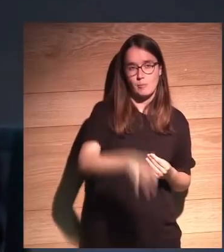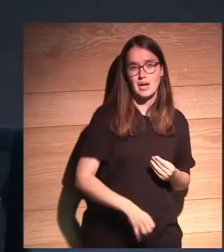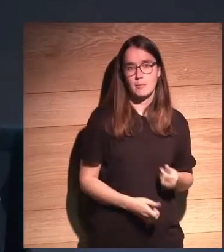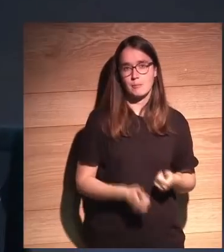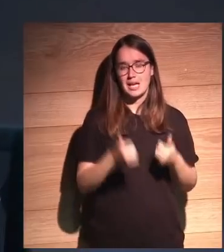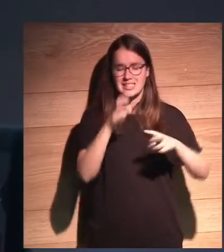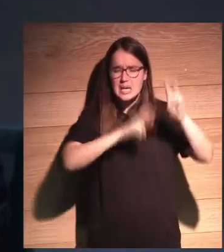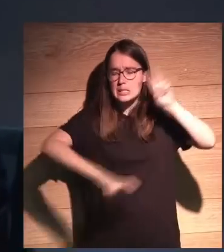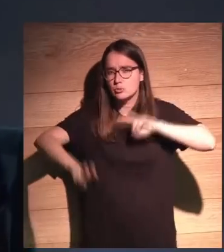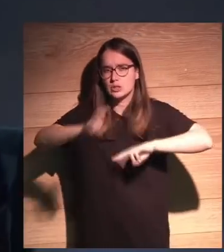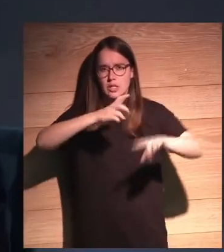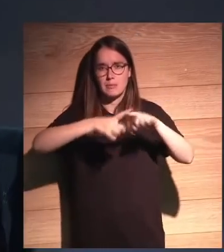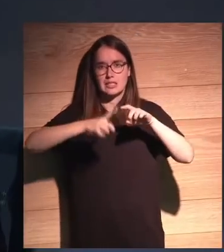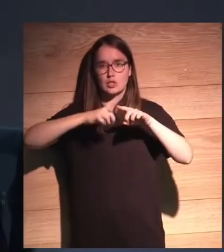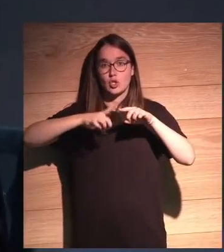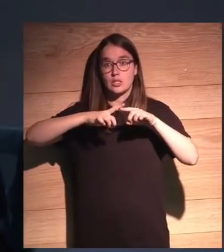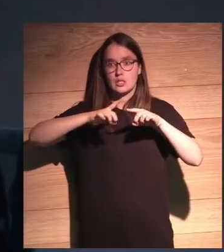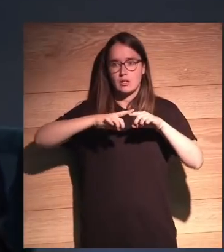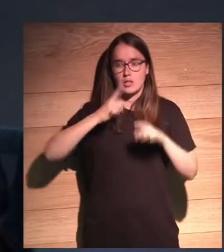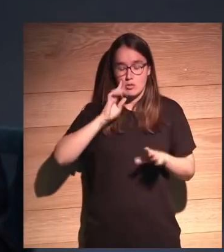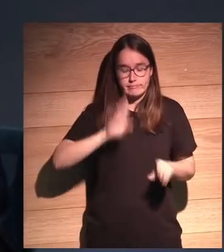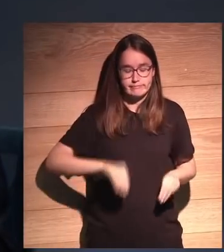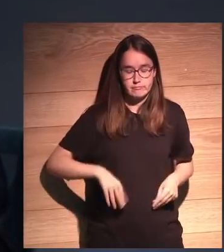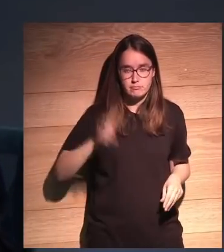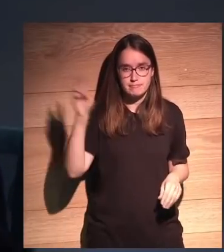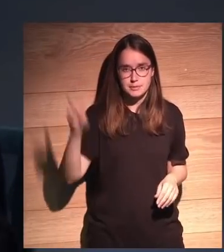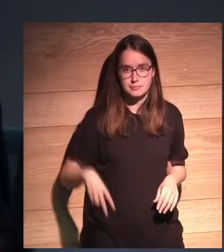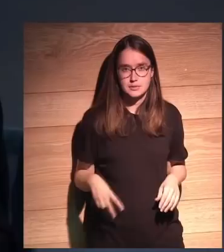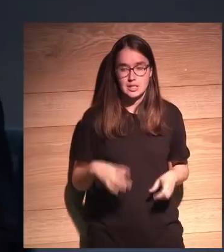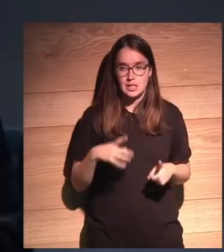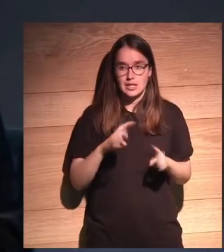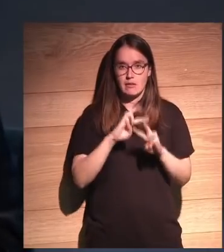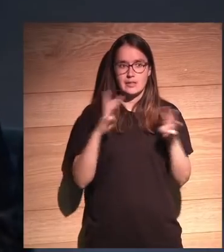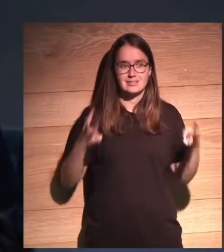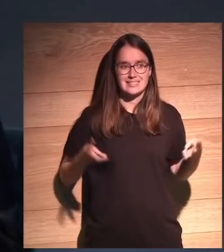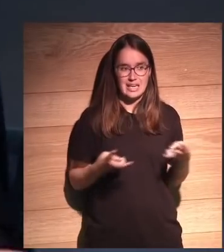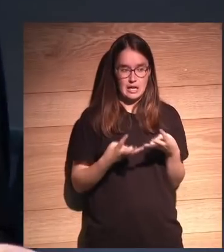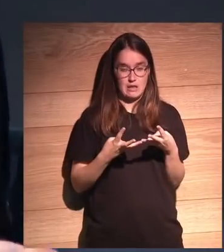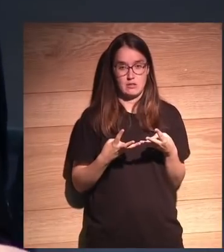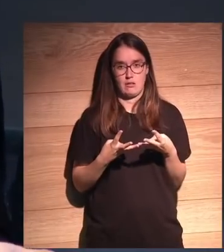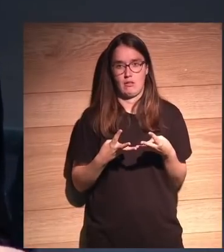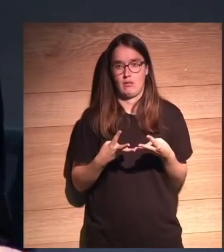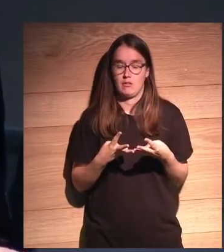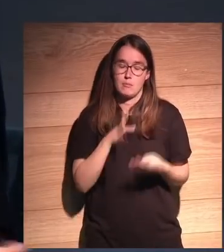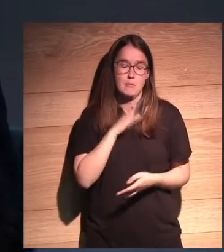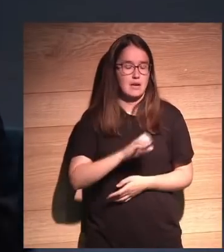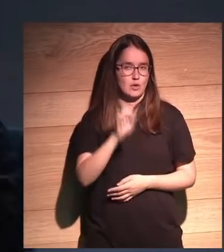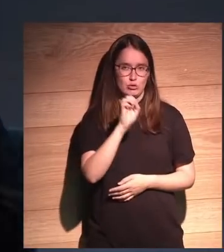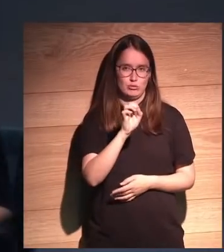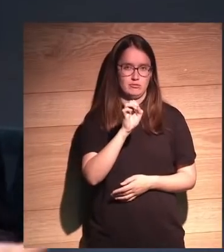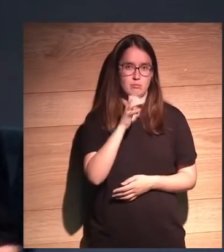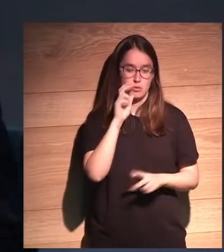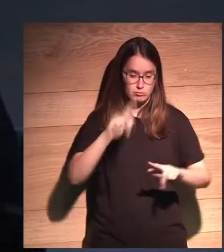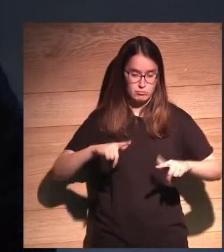más y a buscar más cosas. Y debo reconocer que Internet en ese sentido ha sido una maravilla, porque